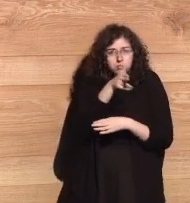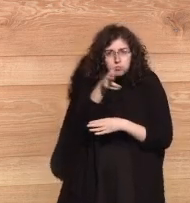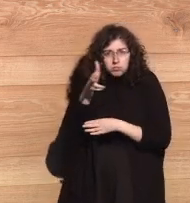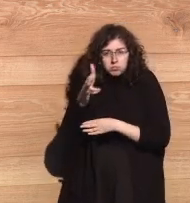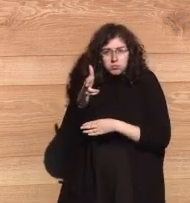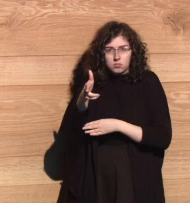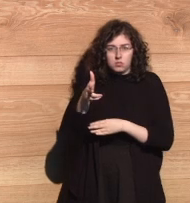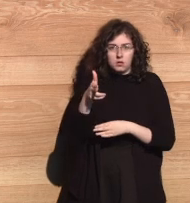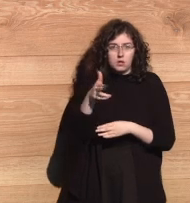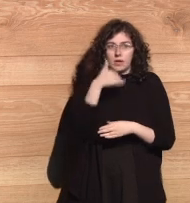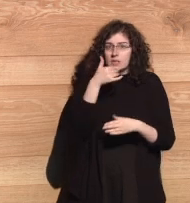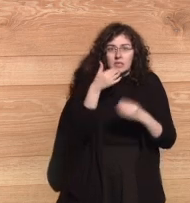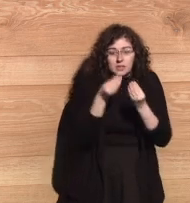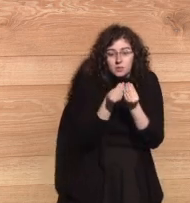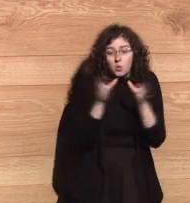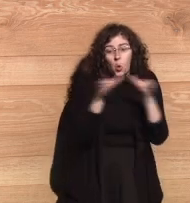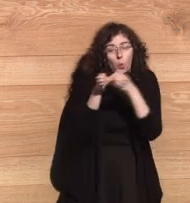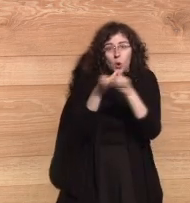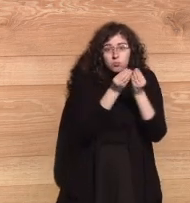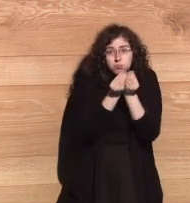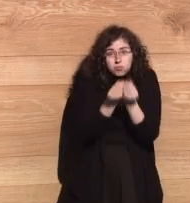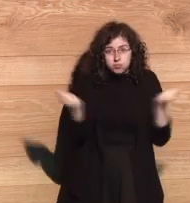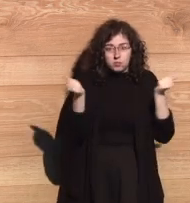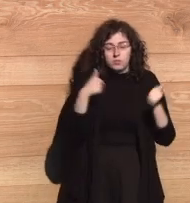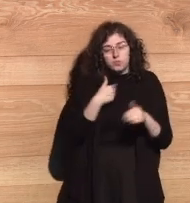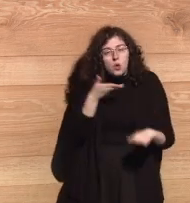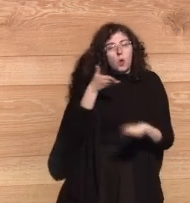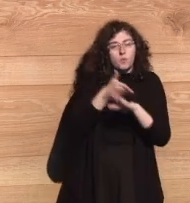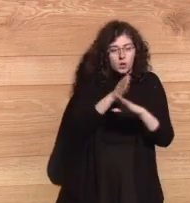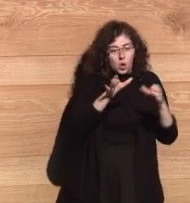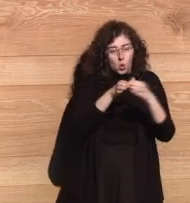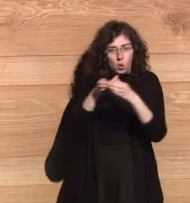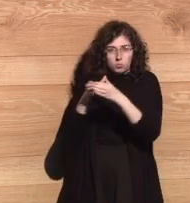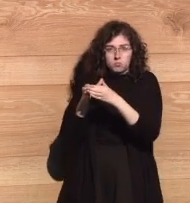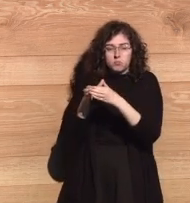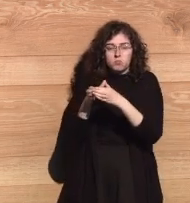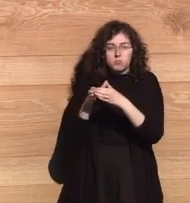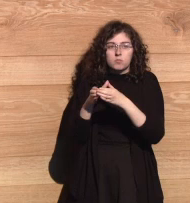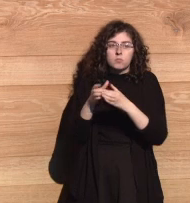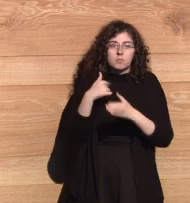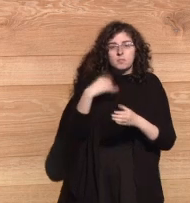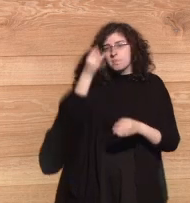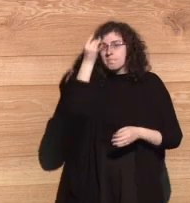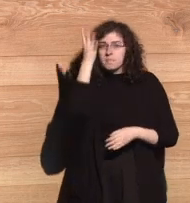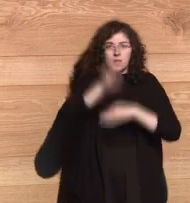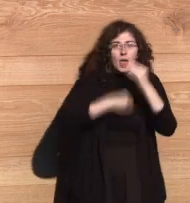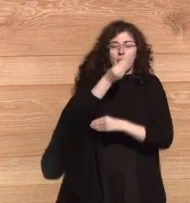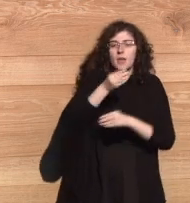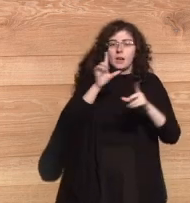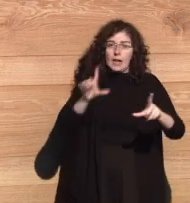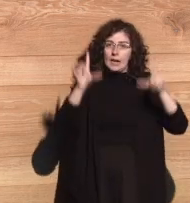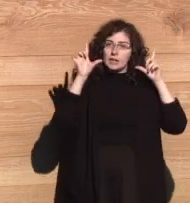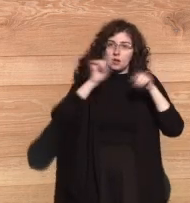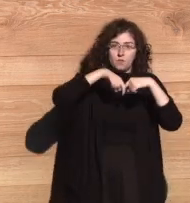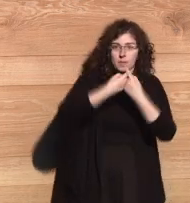Y a punto de desaparecerse. Entonces fui a esas comunidades y mi idea era hacer retratos